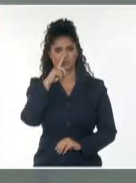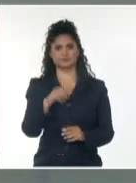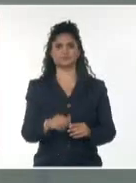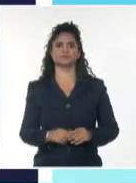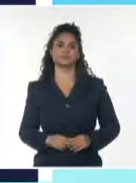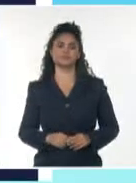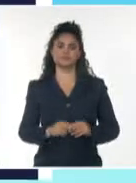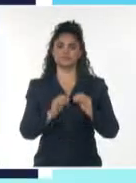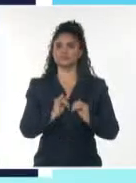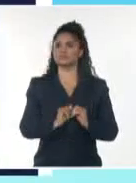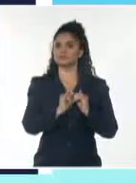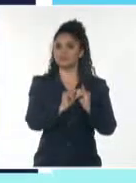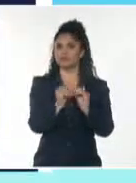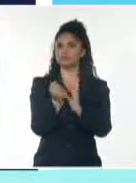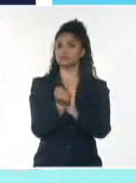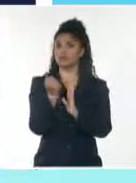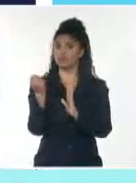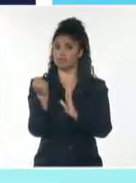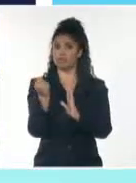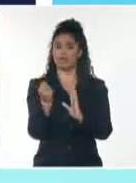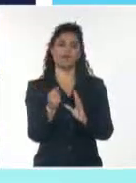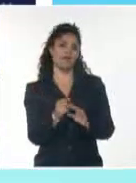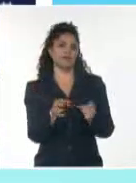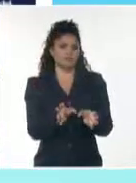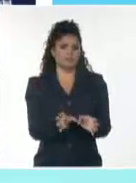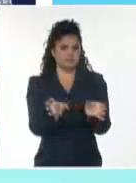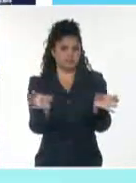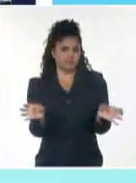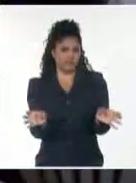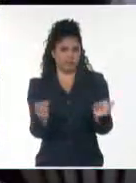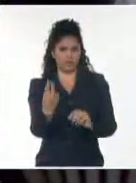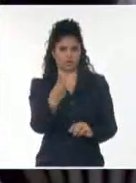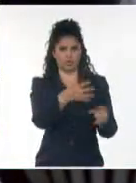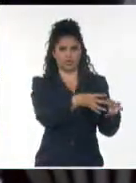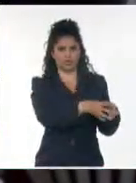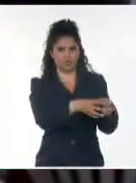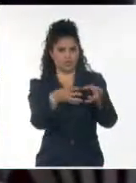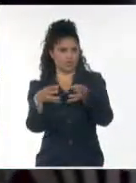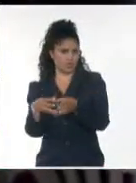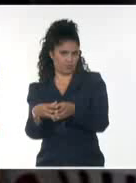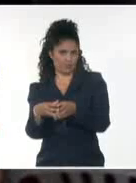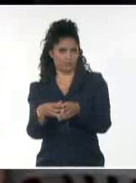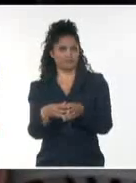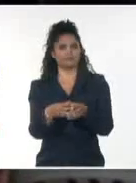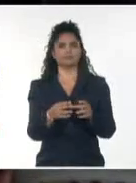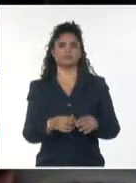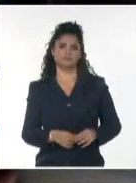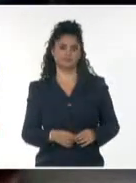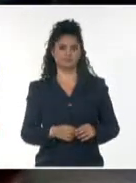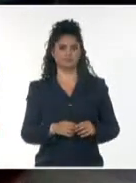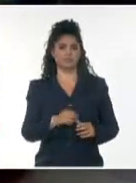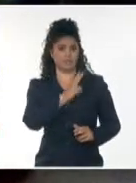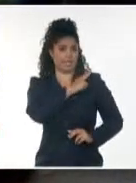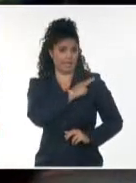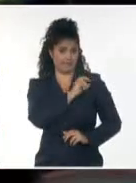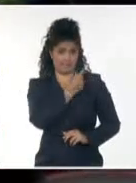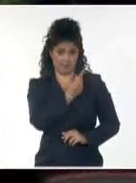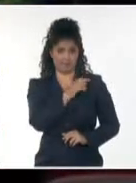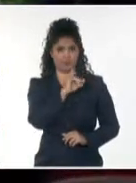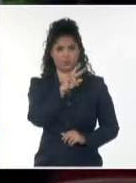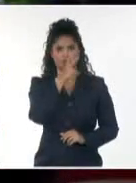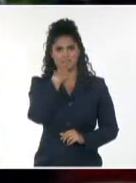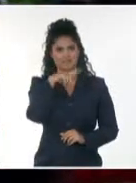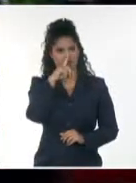surge después de confirmarse la división del Estado Mayor central en dos grupos el más beligerante comandado por Iván mordisco que está